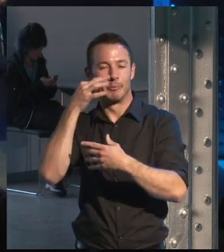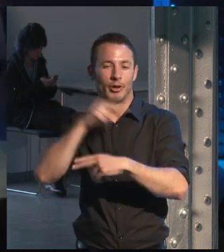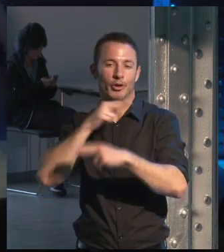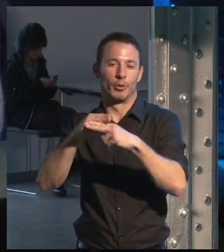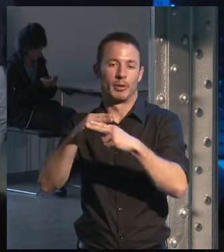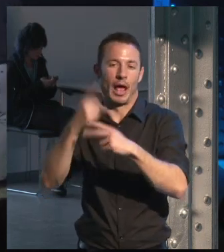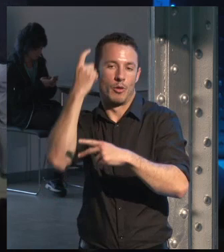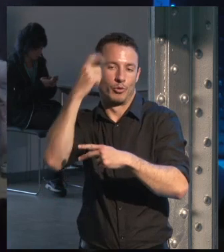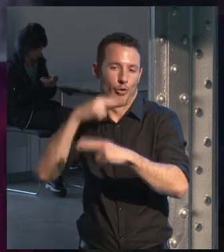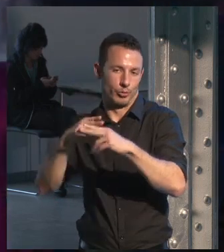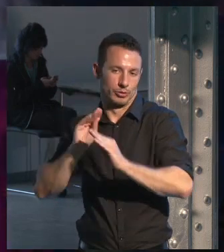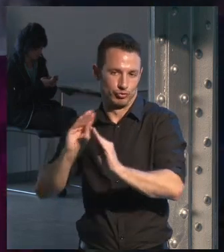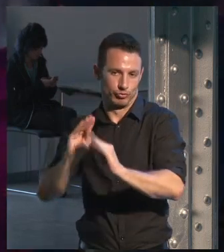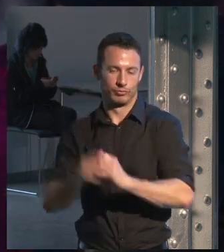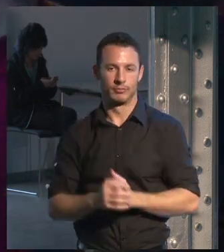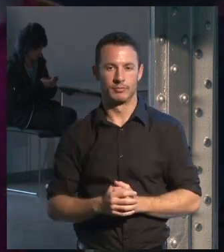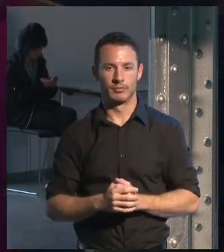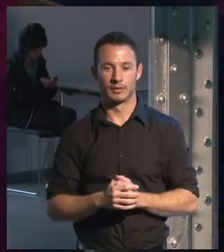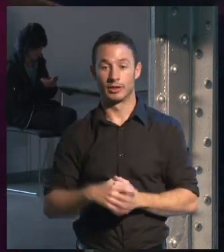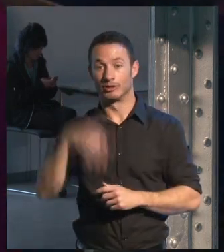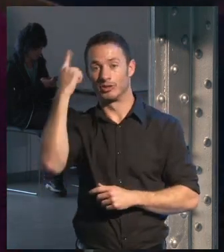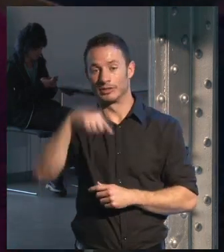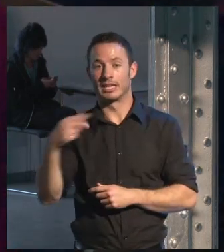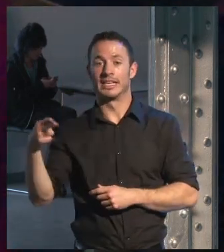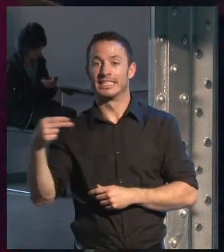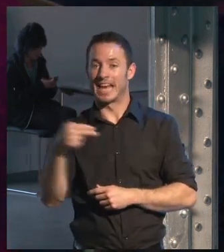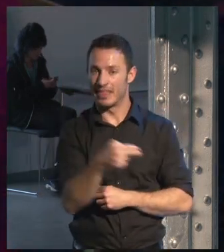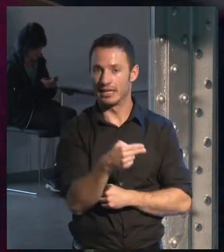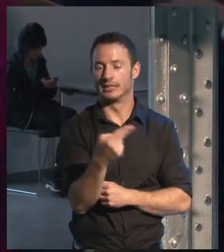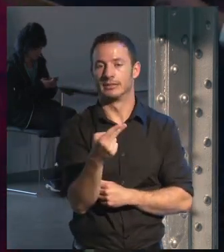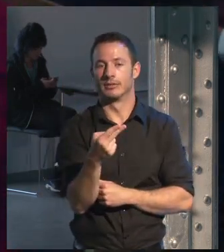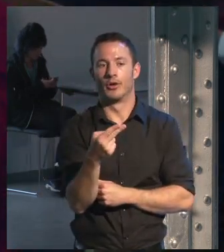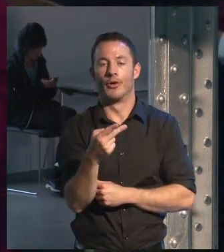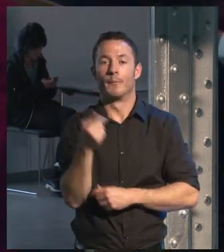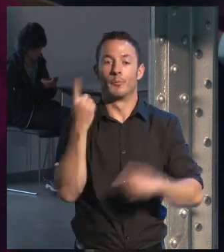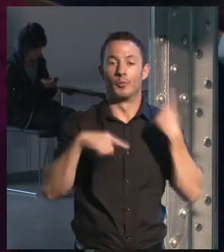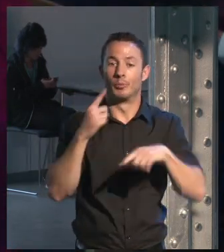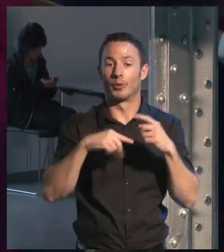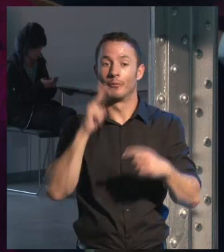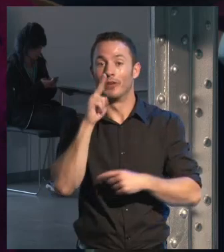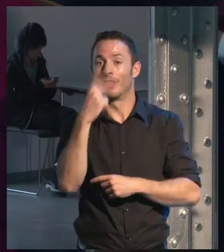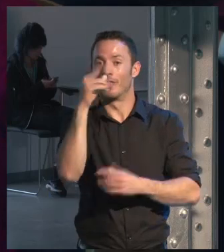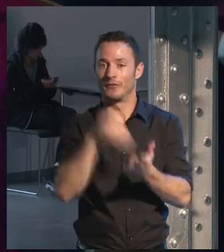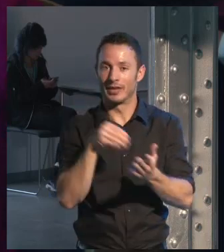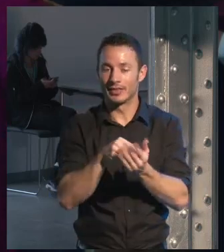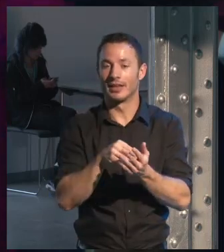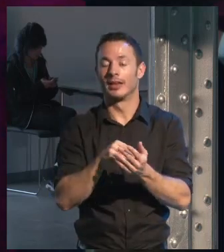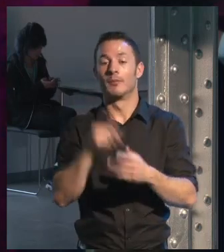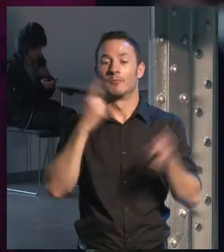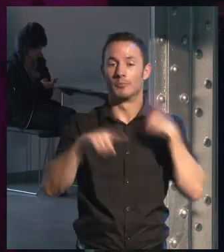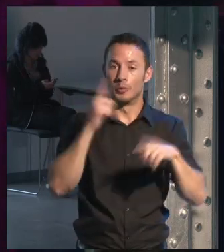lógicamente. Y yo sé que ha estado viendo las sardinas, que han visto el pulpo dos veces, el pulpo y el